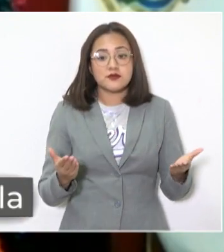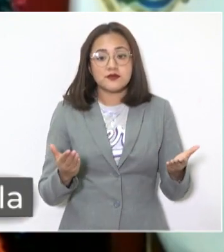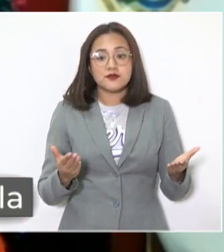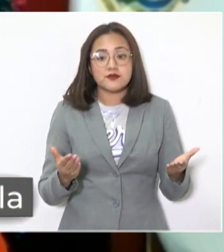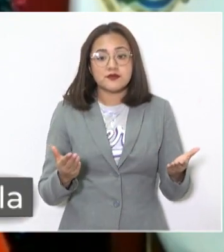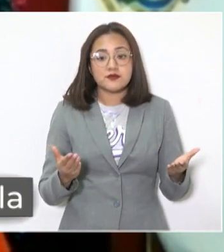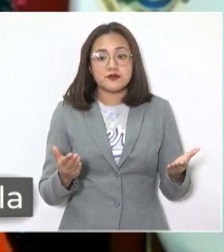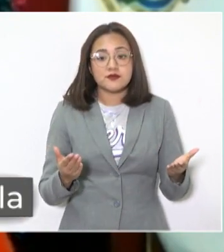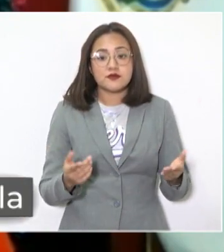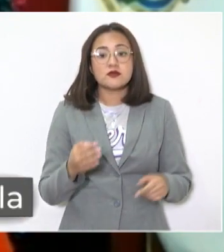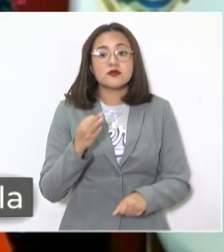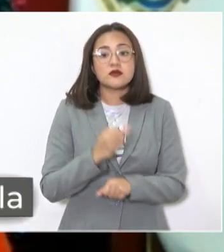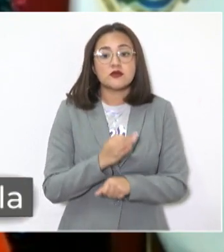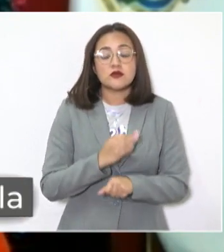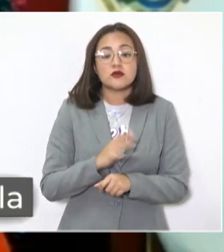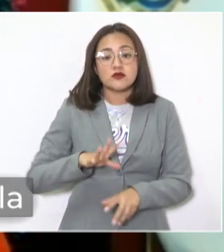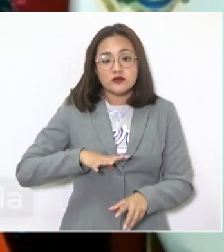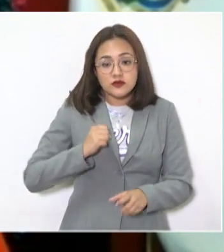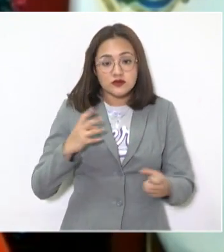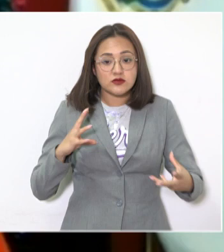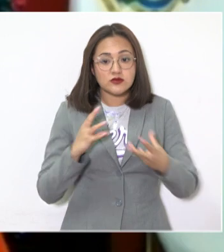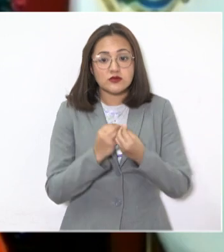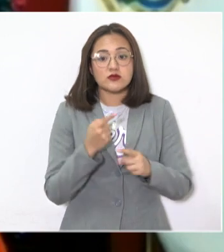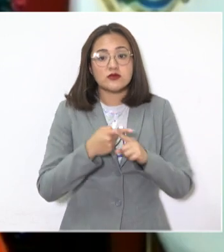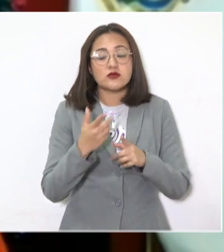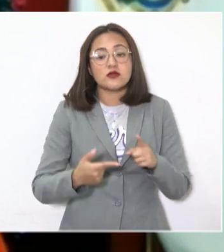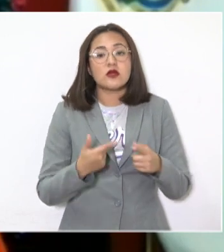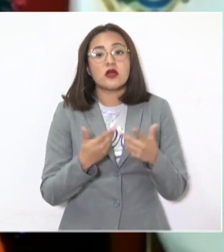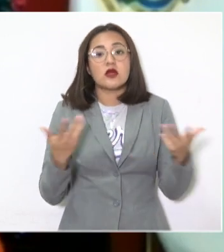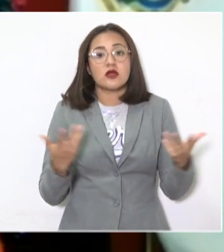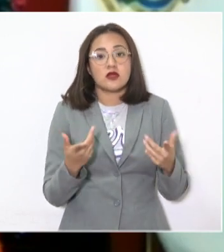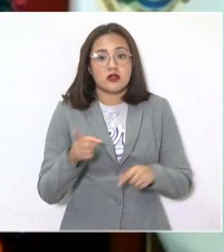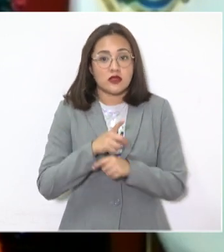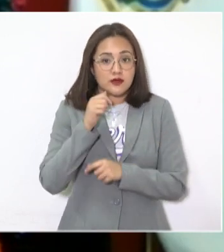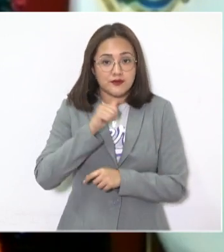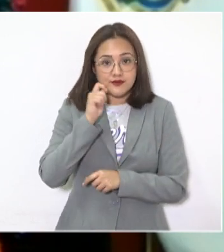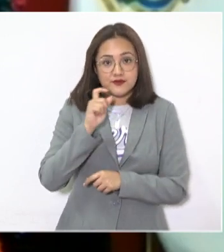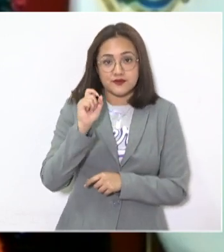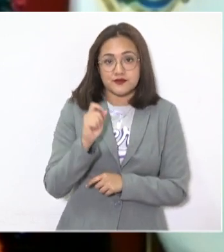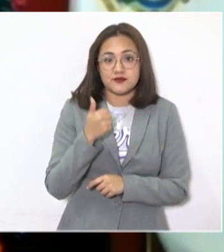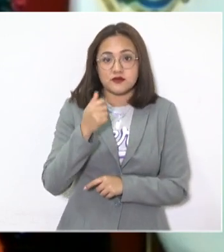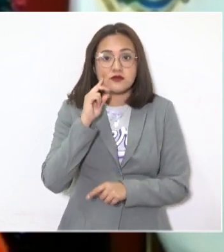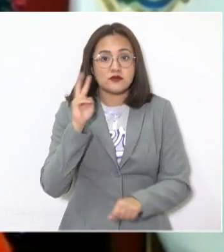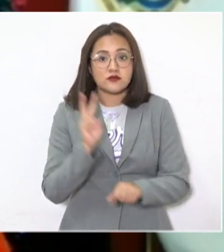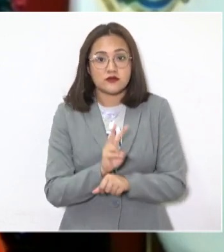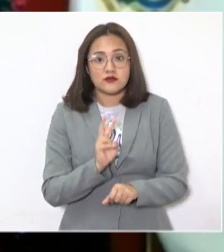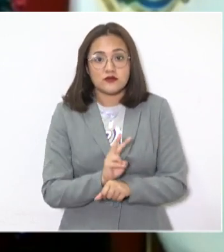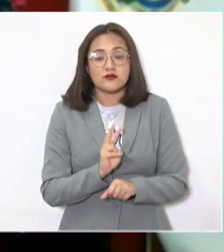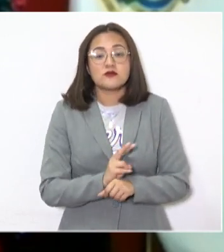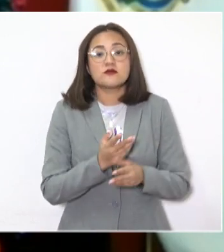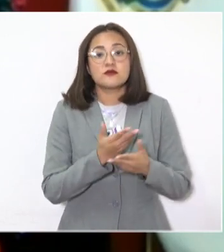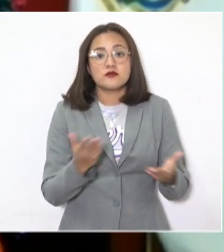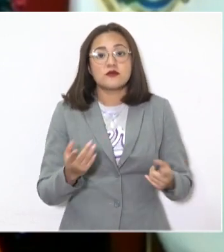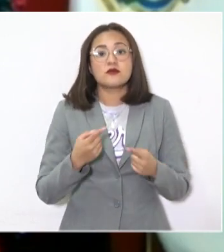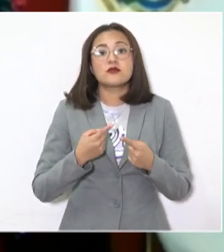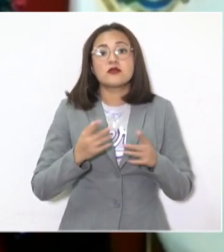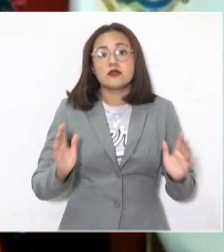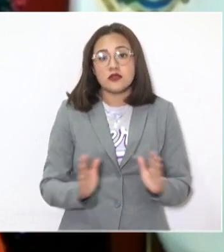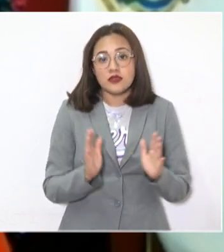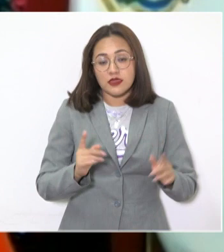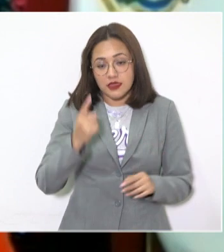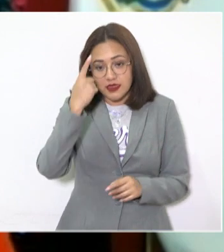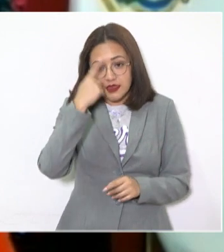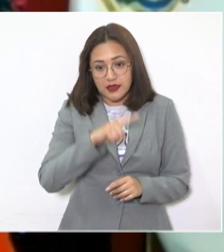Pública. Este esfuerzo conjunto permitió que se llevaran a cabo el día de ayer 26 operativos de supervisión y promoción